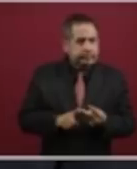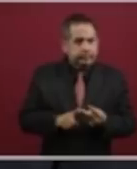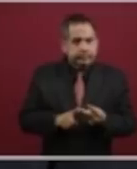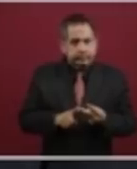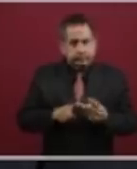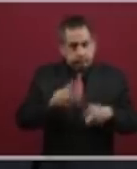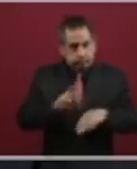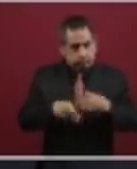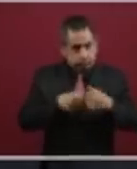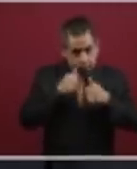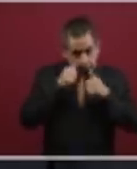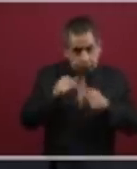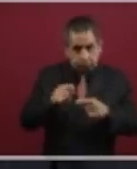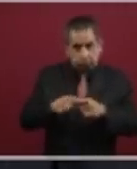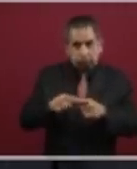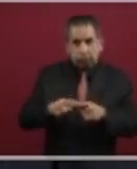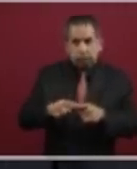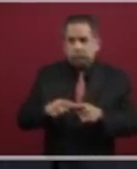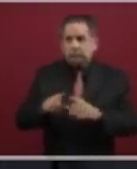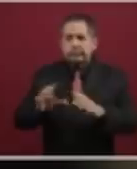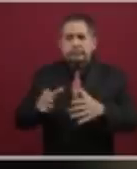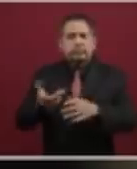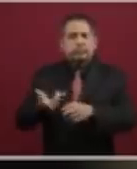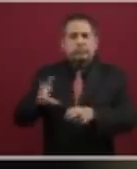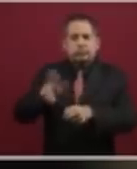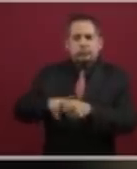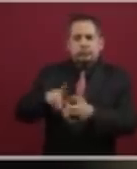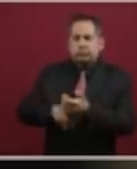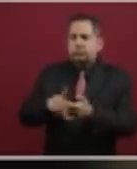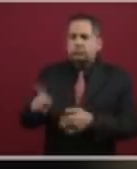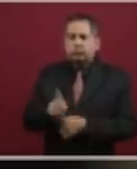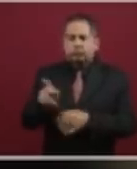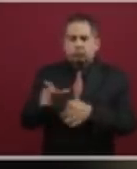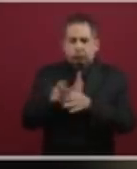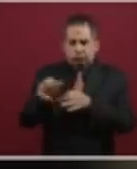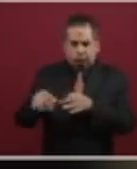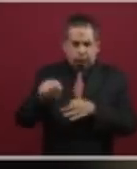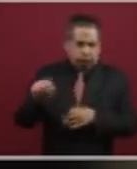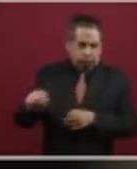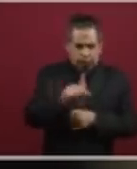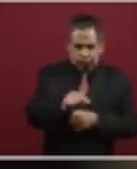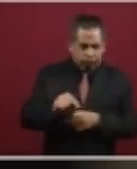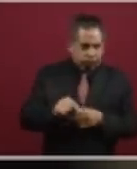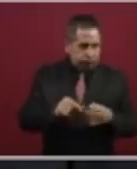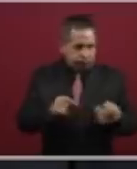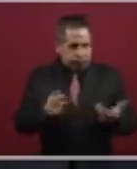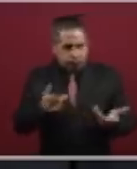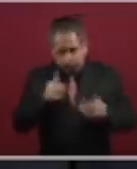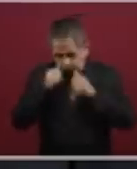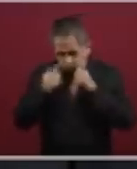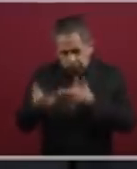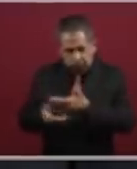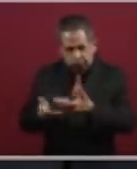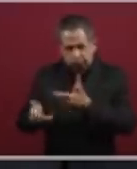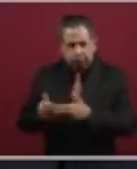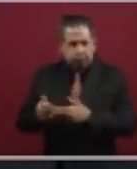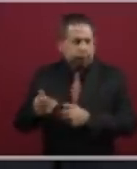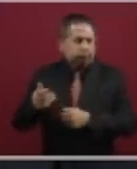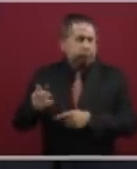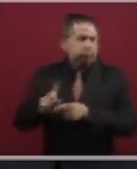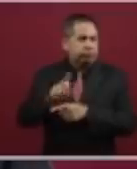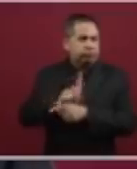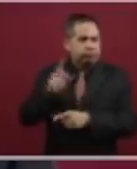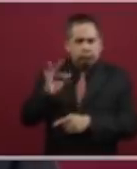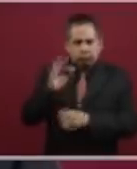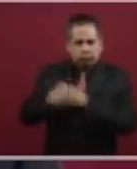la atención a las unidades médicas rurales que se crearon desde hace 40